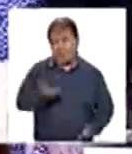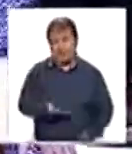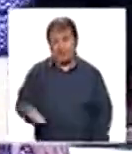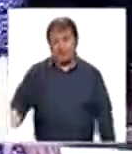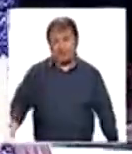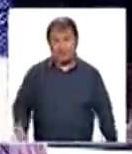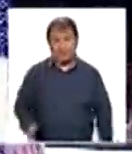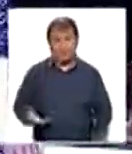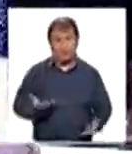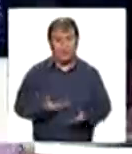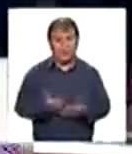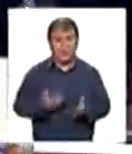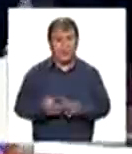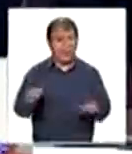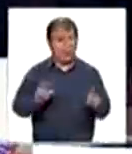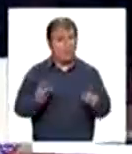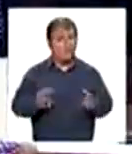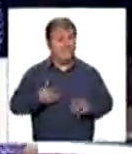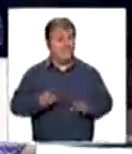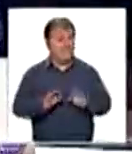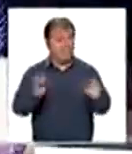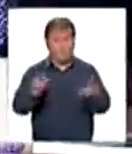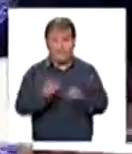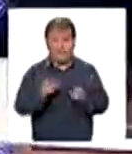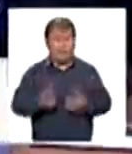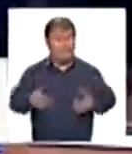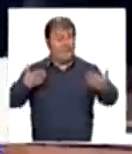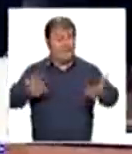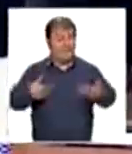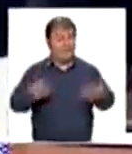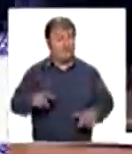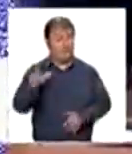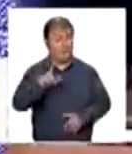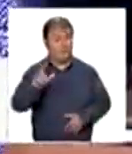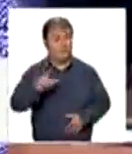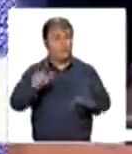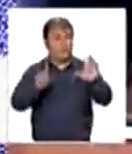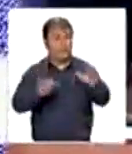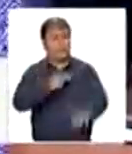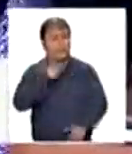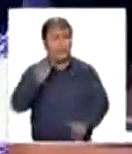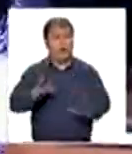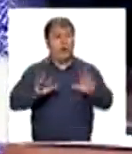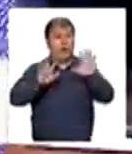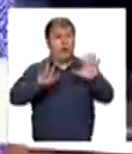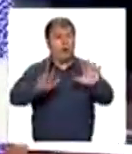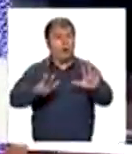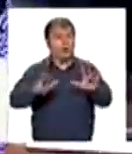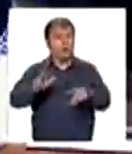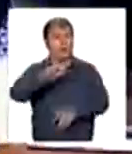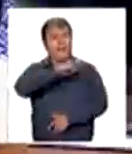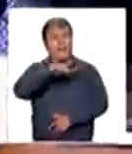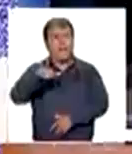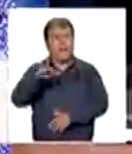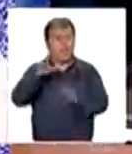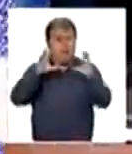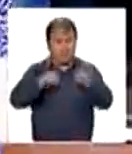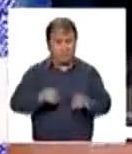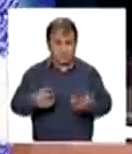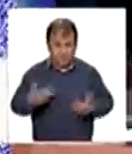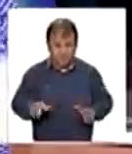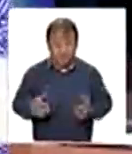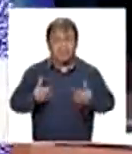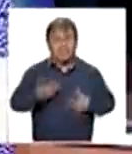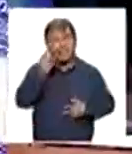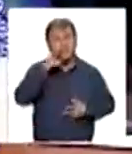Está, sin palabras. La juventud, sin palabras. Felices porque este lunes 6 de noviembre a las 8:30 de la noche, ya sabe, ¿qué